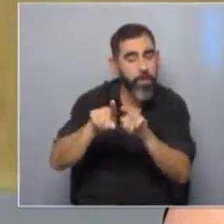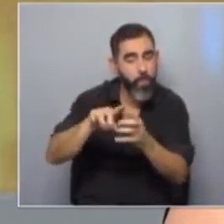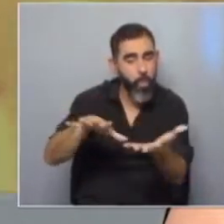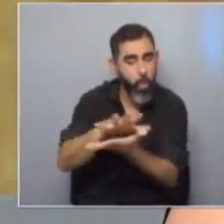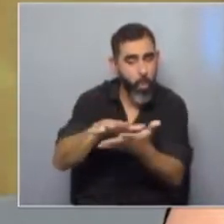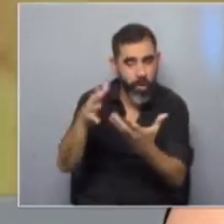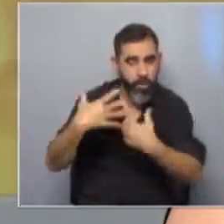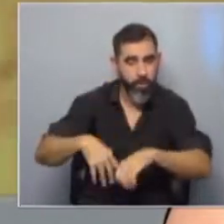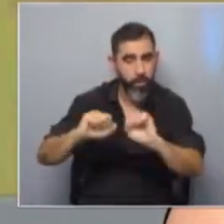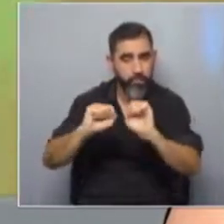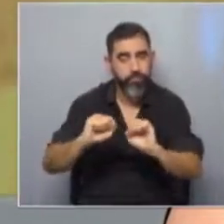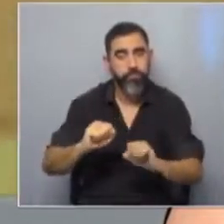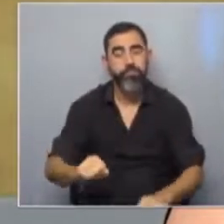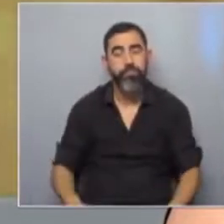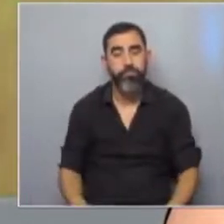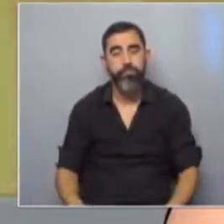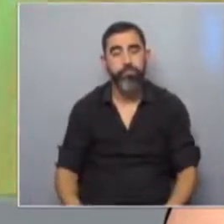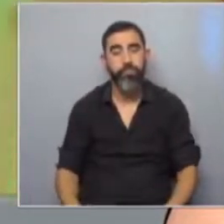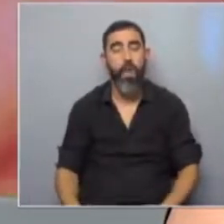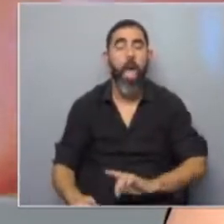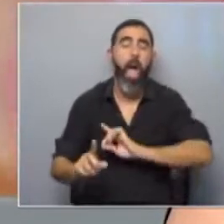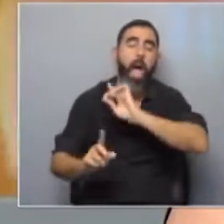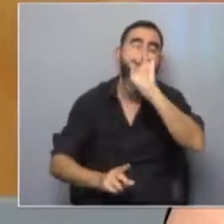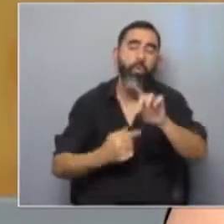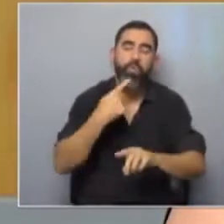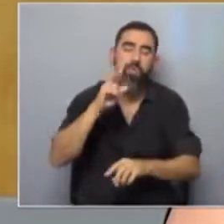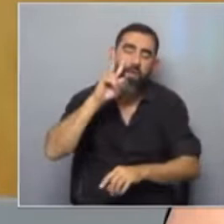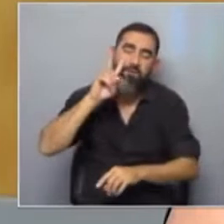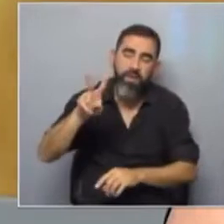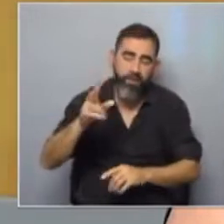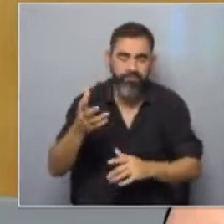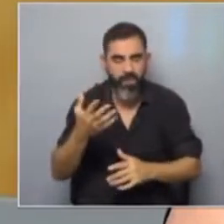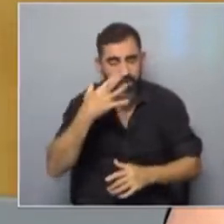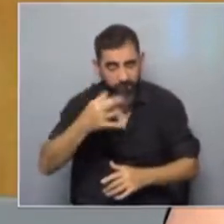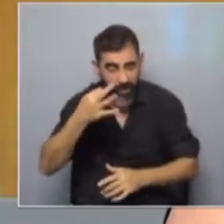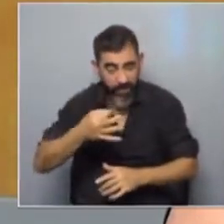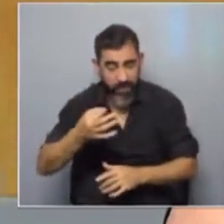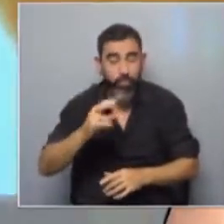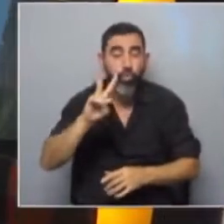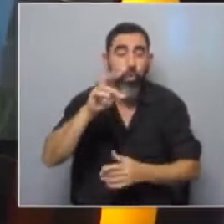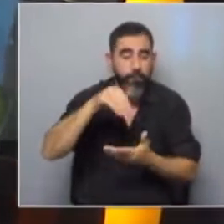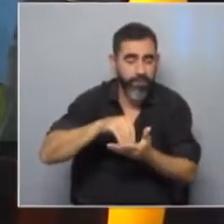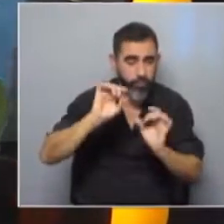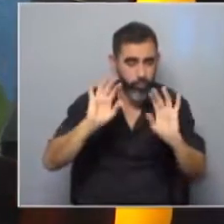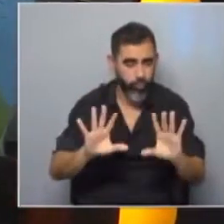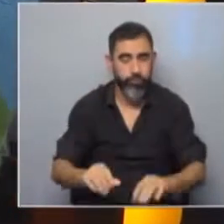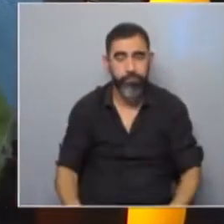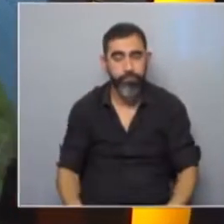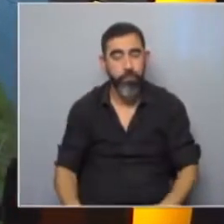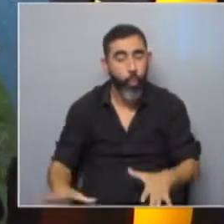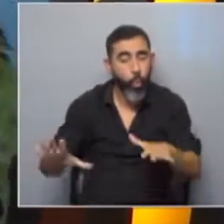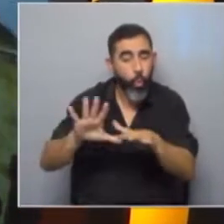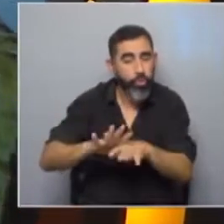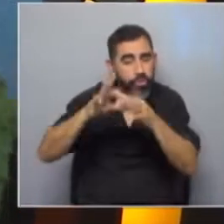nosotros obviamente no lo encontramos. Pero Hablamos con la gente que lo encontró. Bueno, hablamos con la gente que lo encontraron, pero suponemos que todavía quedan.